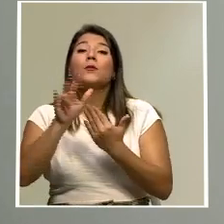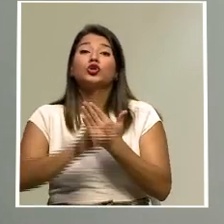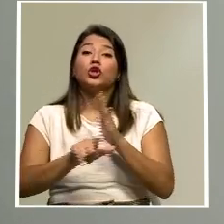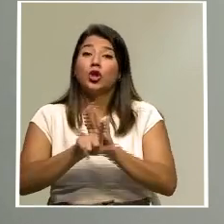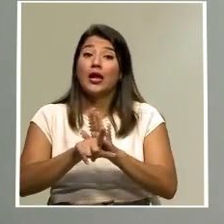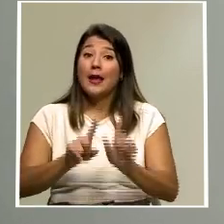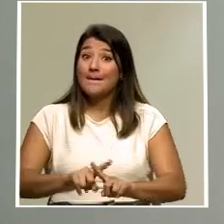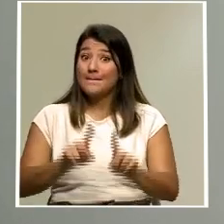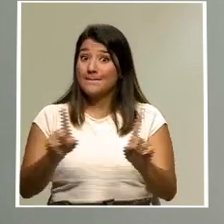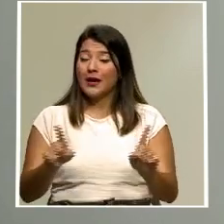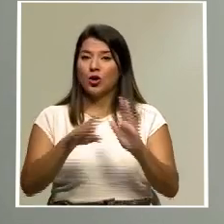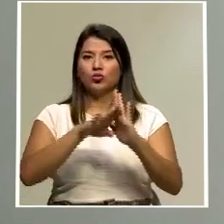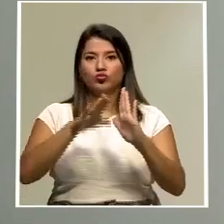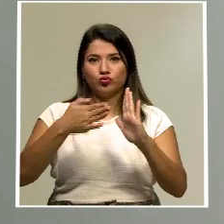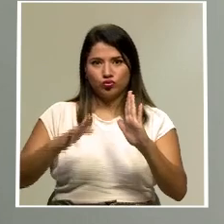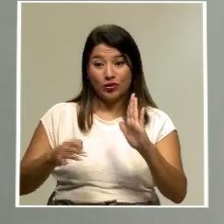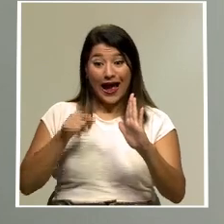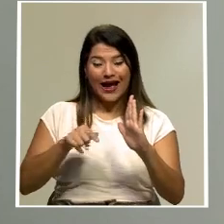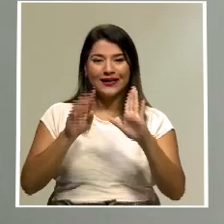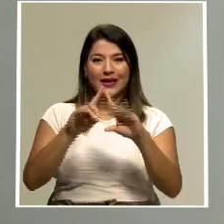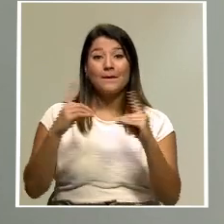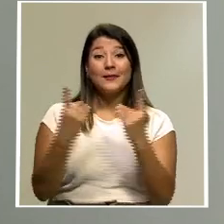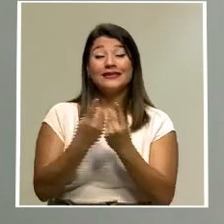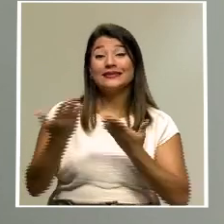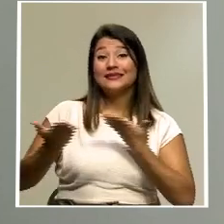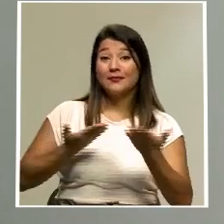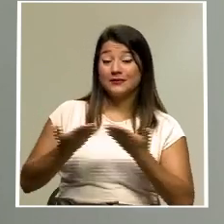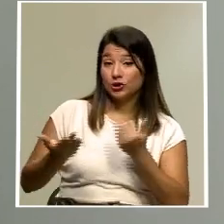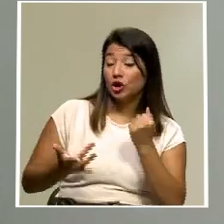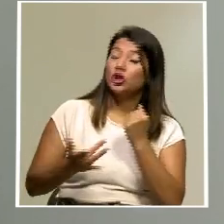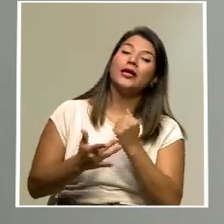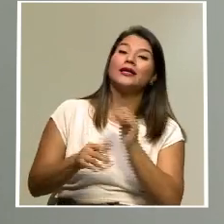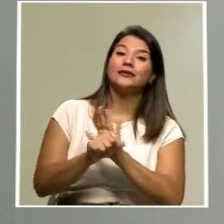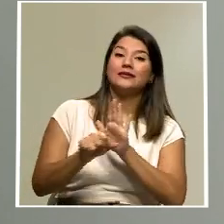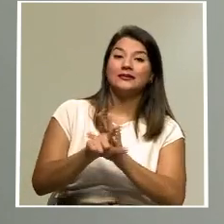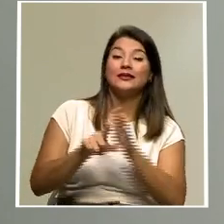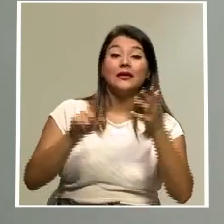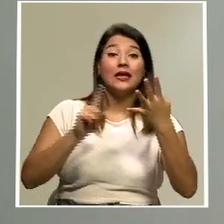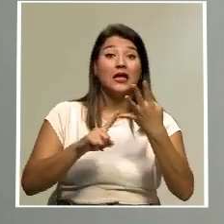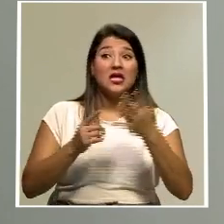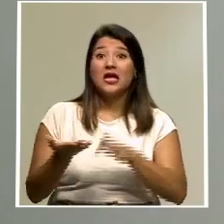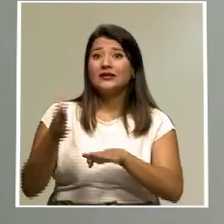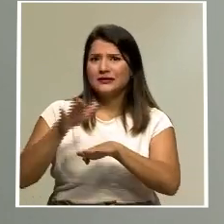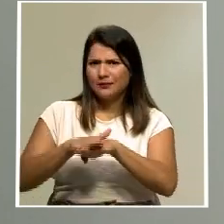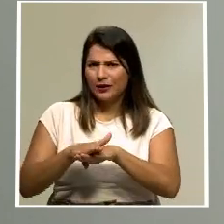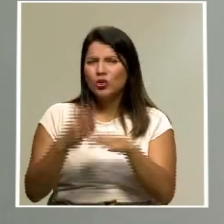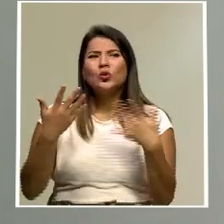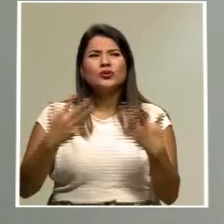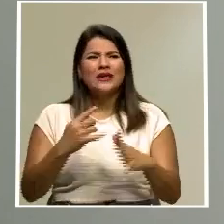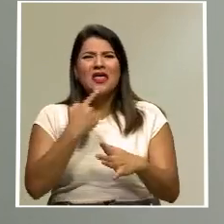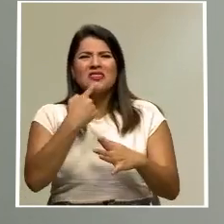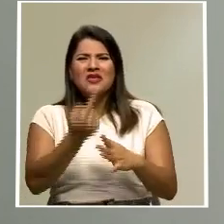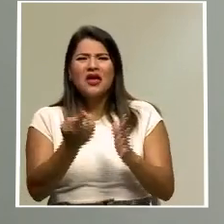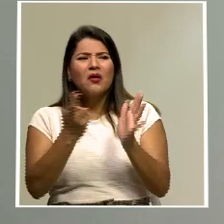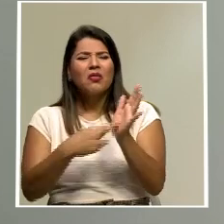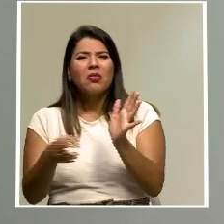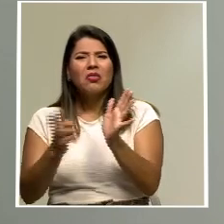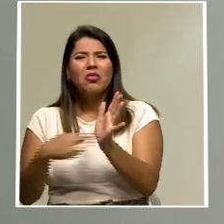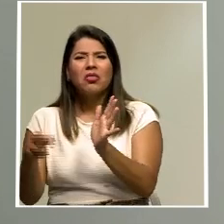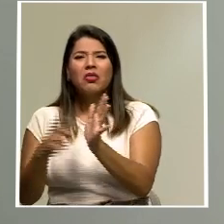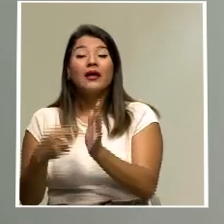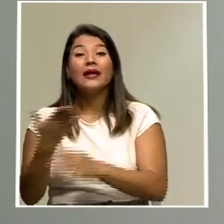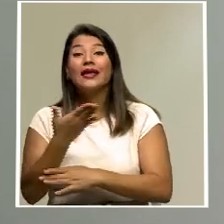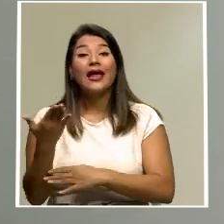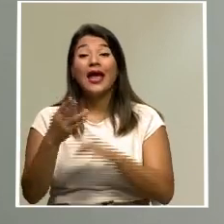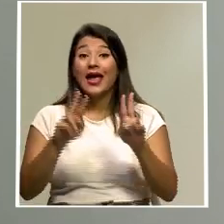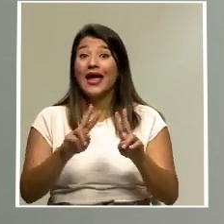General de la República, el Departamento de Servicios Técnicos de la Asamblea Legislativa y expertos de toda índole han reiterado hasta la saciedad que el